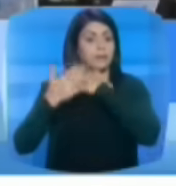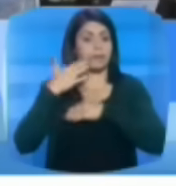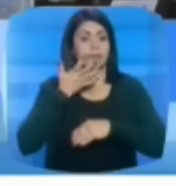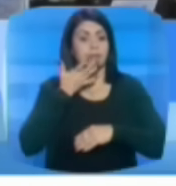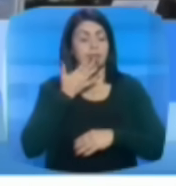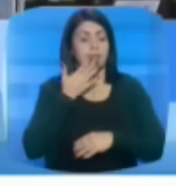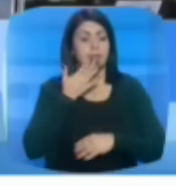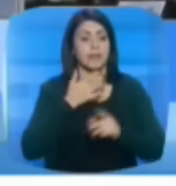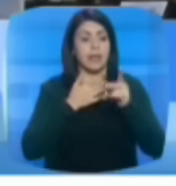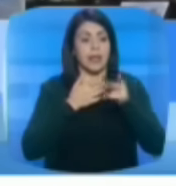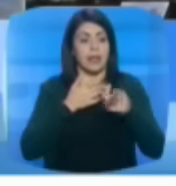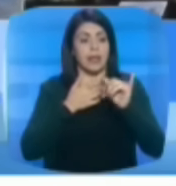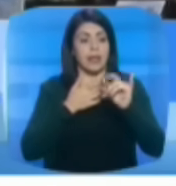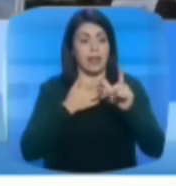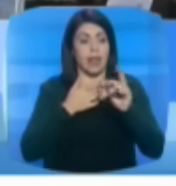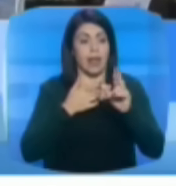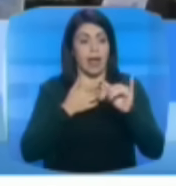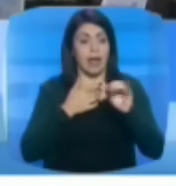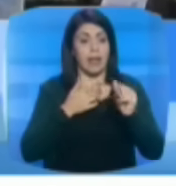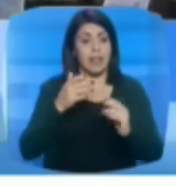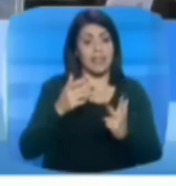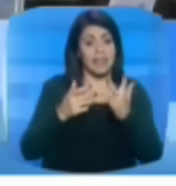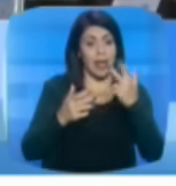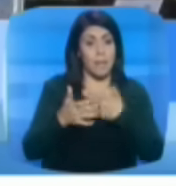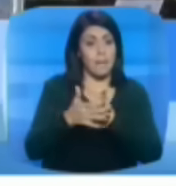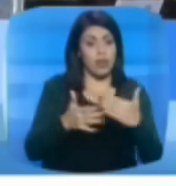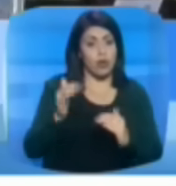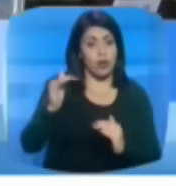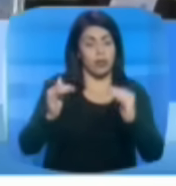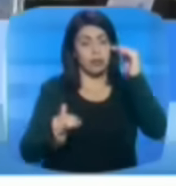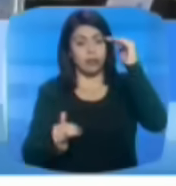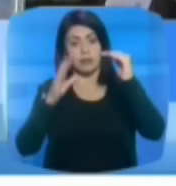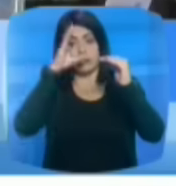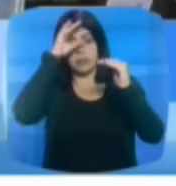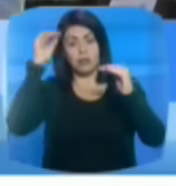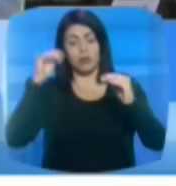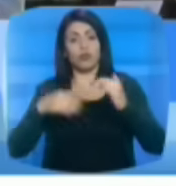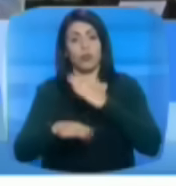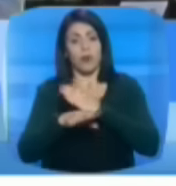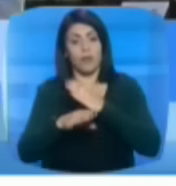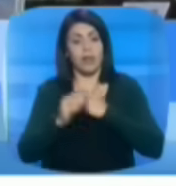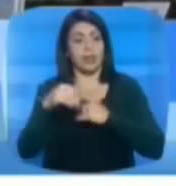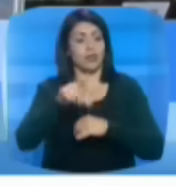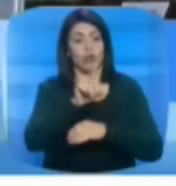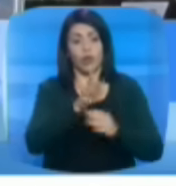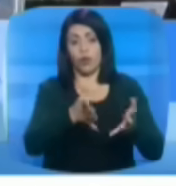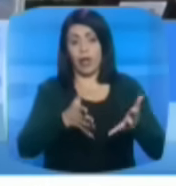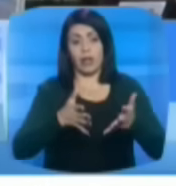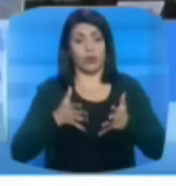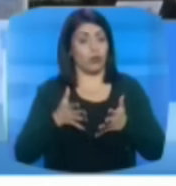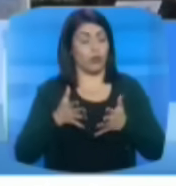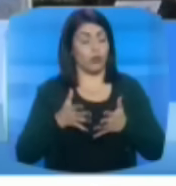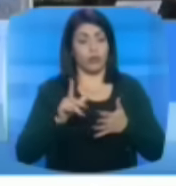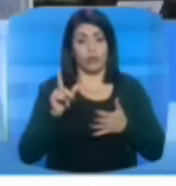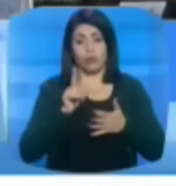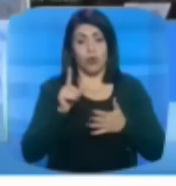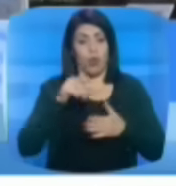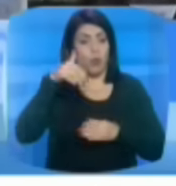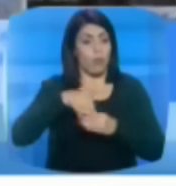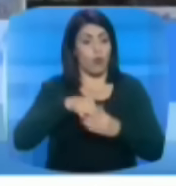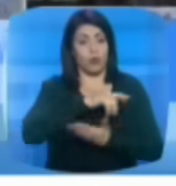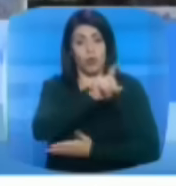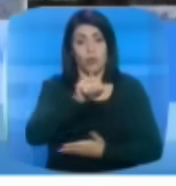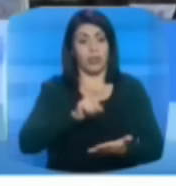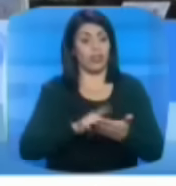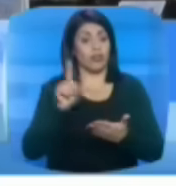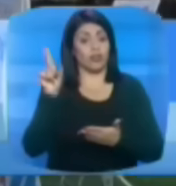ejemplo, Hillary Clinton obtuvo 3 millones de votos por encima de Donald Trump y aún así ella no ganó las elecciones. No es el voto popular,